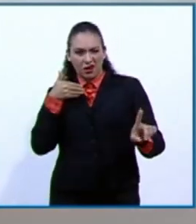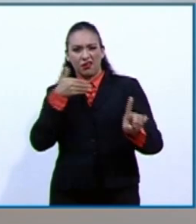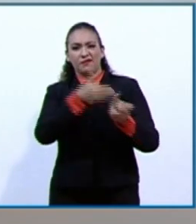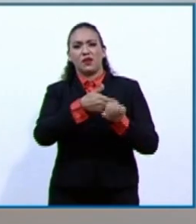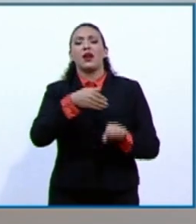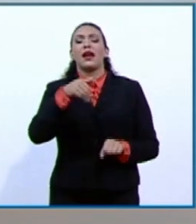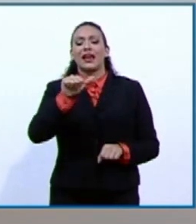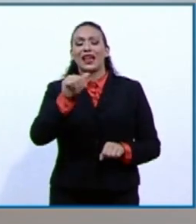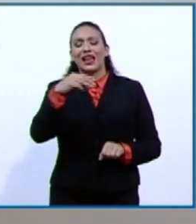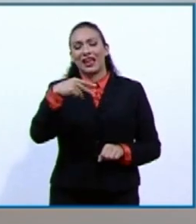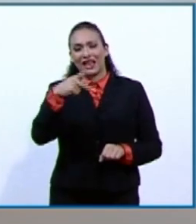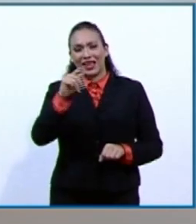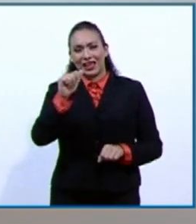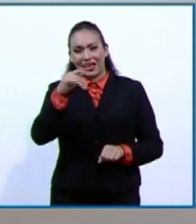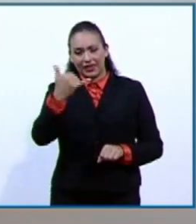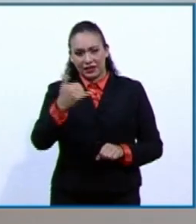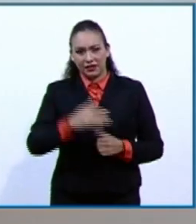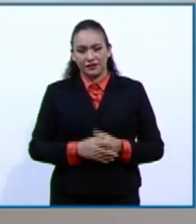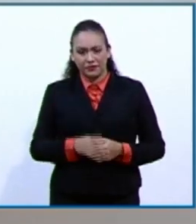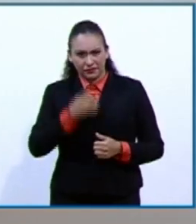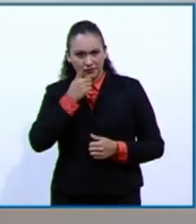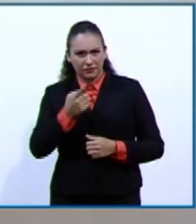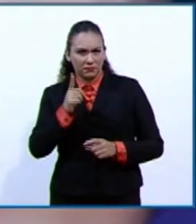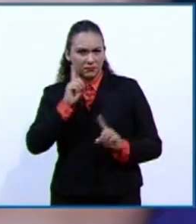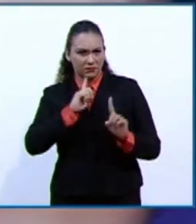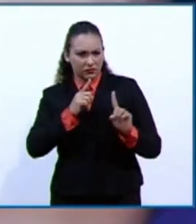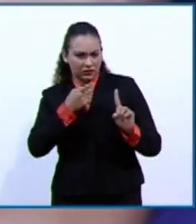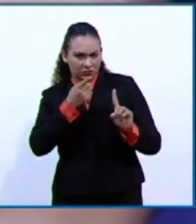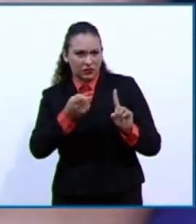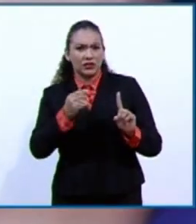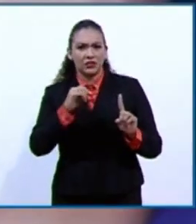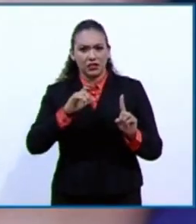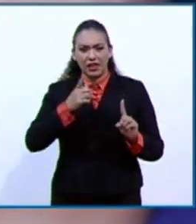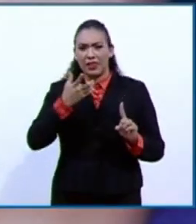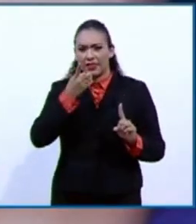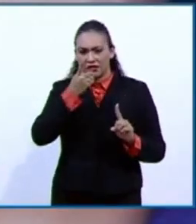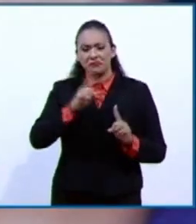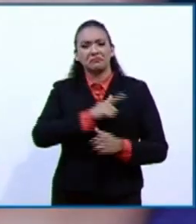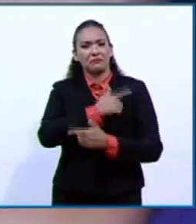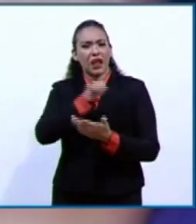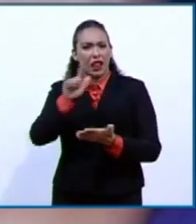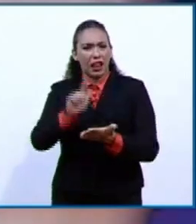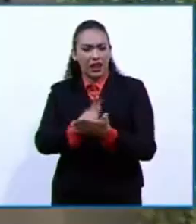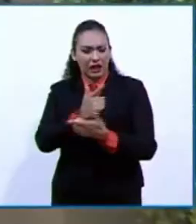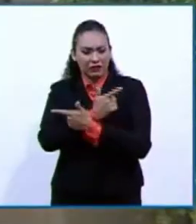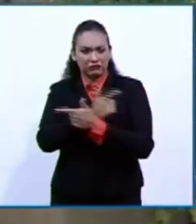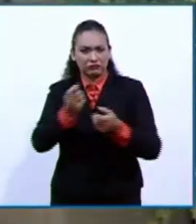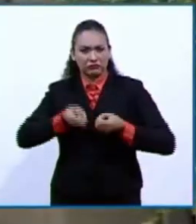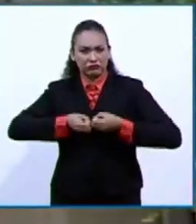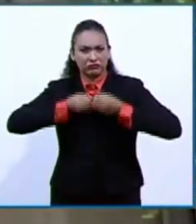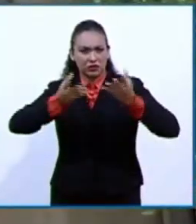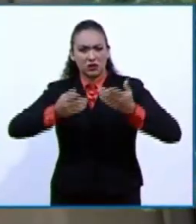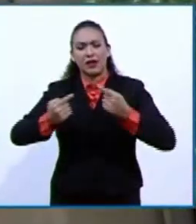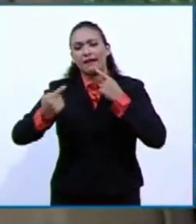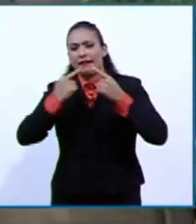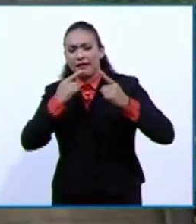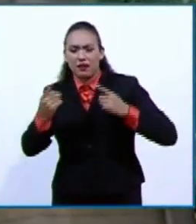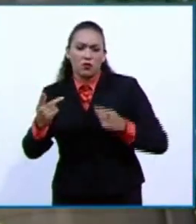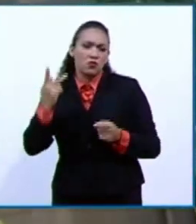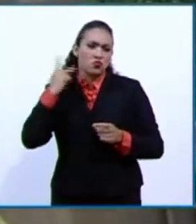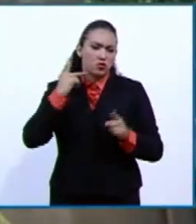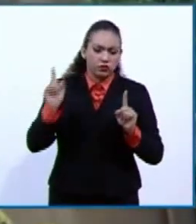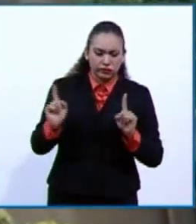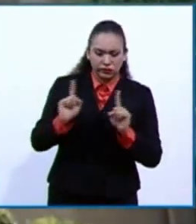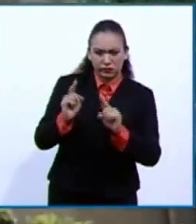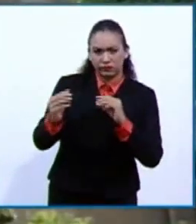Monreal. La Sala argumentó que sus declaraciones están amparadas por la libertad de expresión en el contexto del debate político, con lo